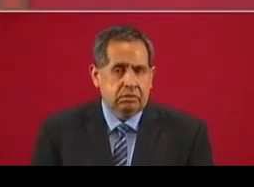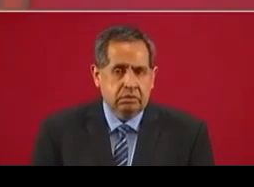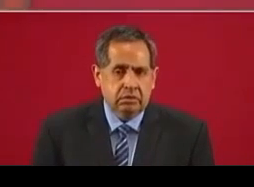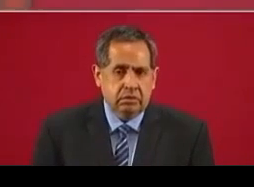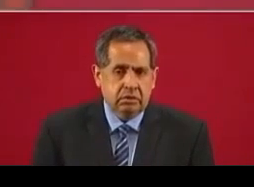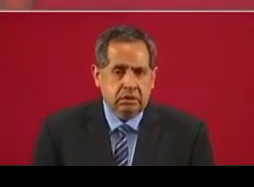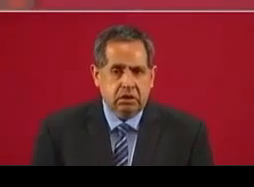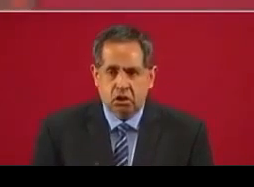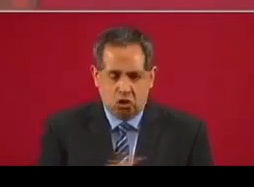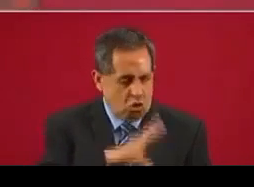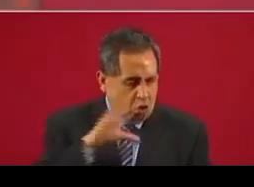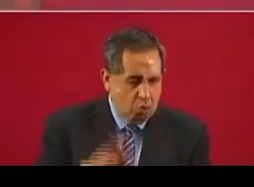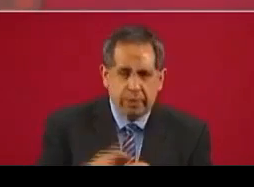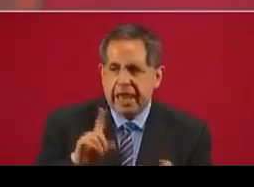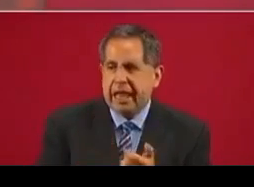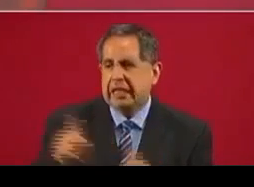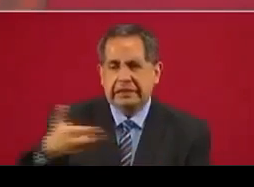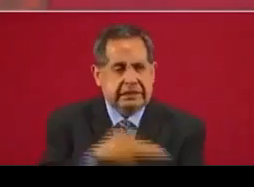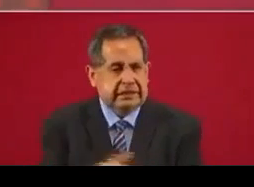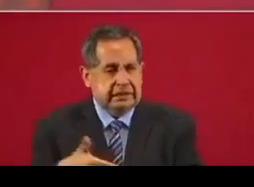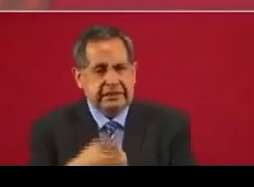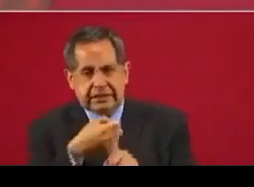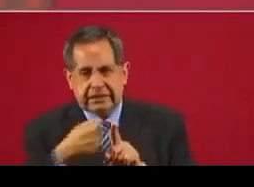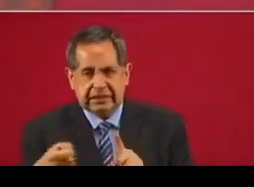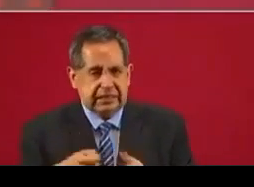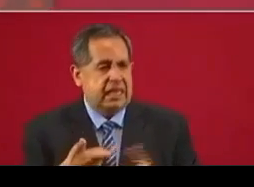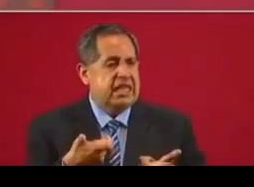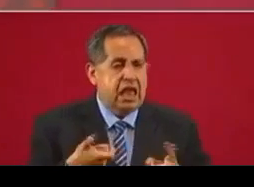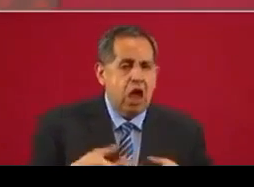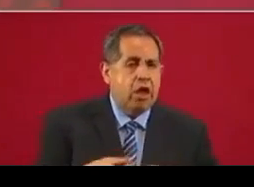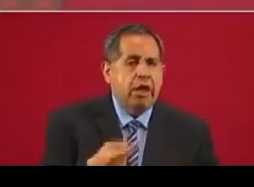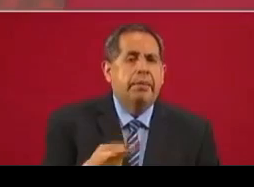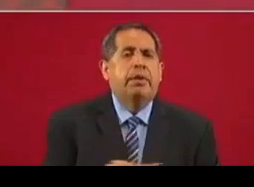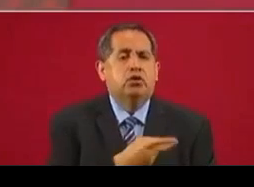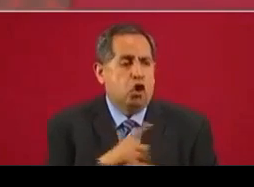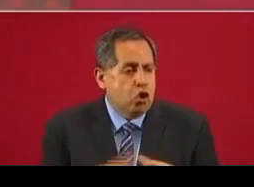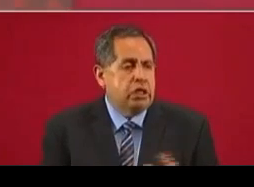con todo el manejo del dinero